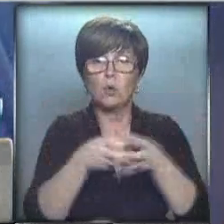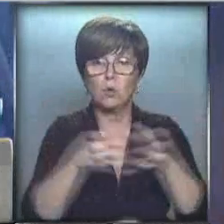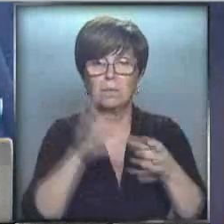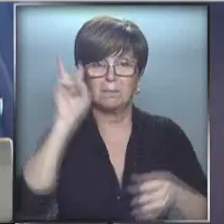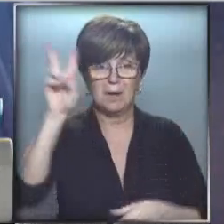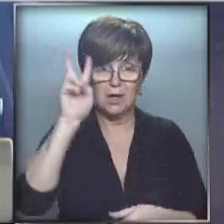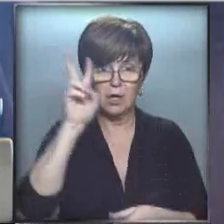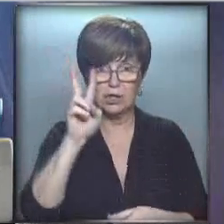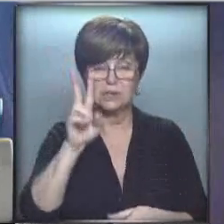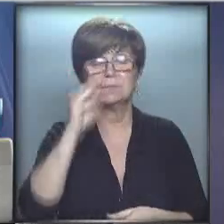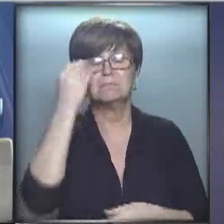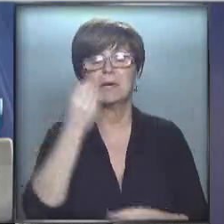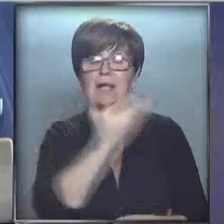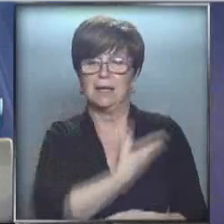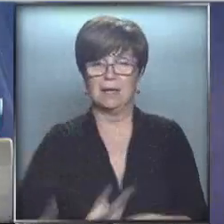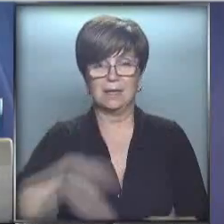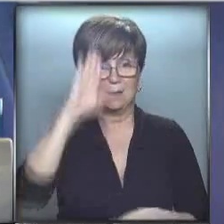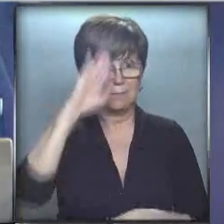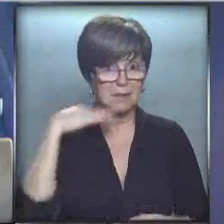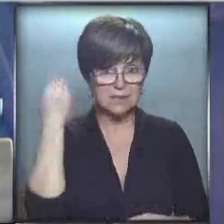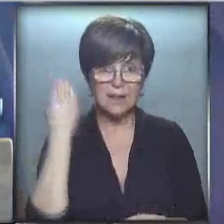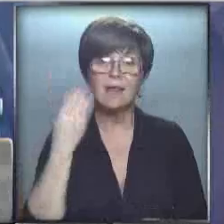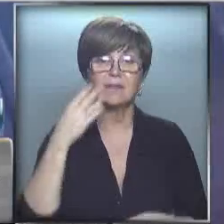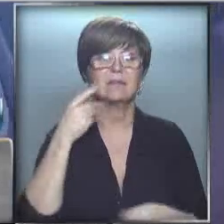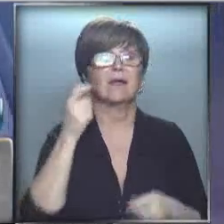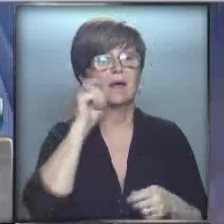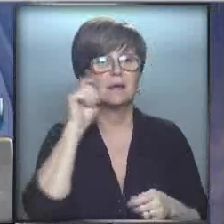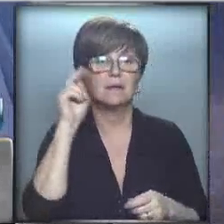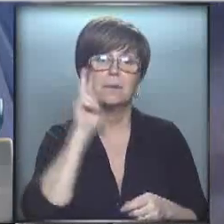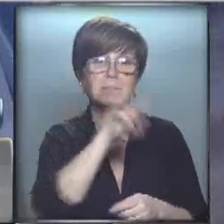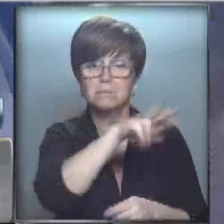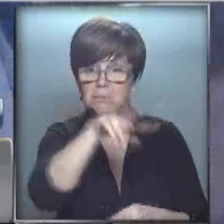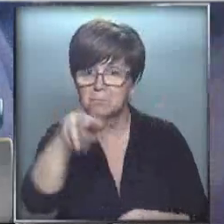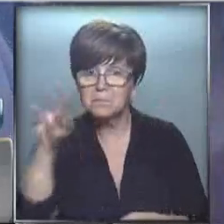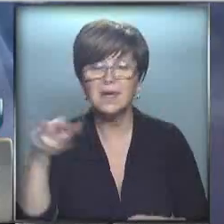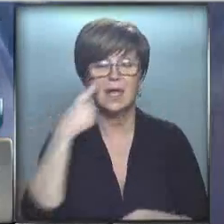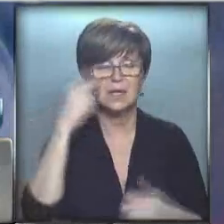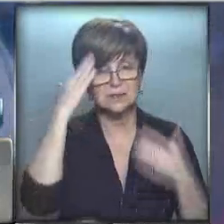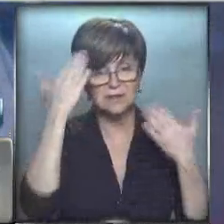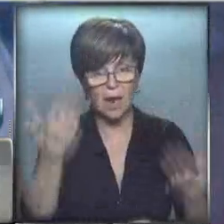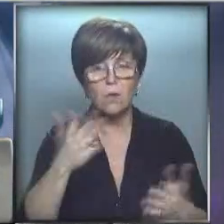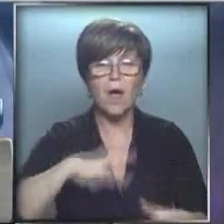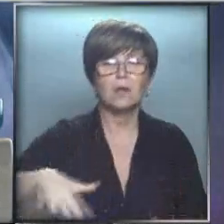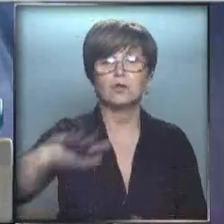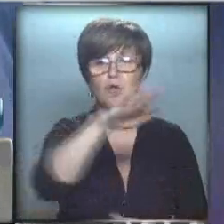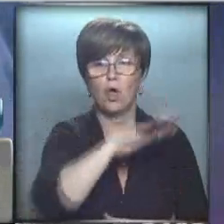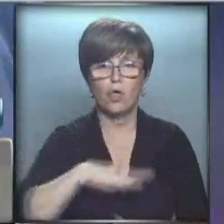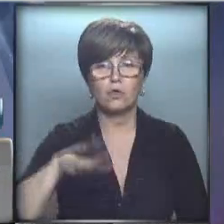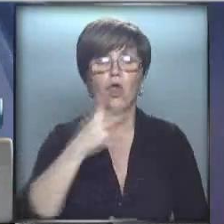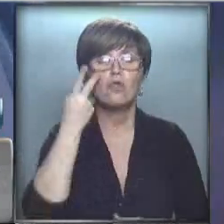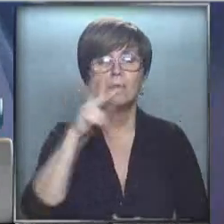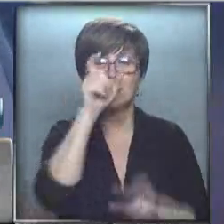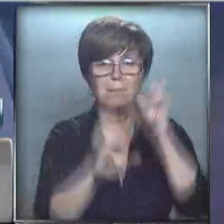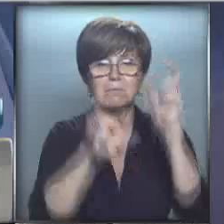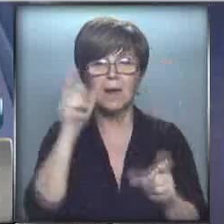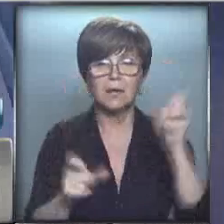la presidenta de la Nación los recorra y justamente brinde un saludo a cerca de 2.000 militantes